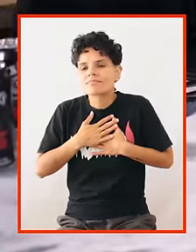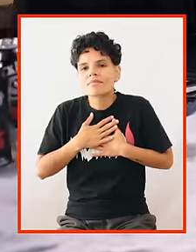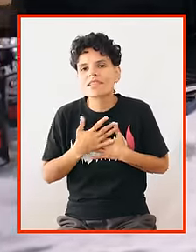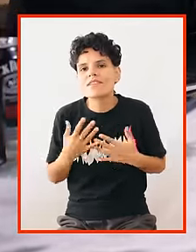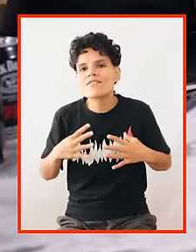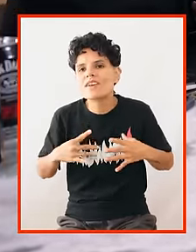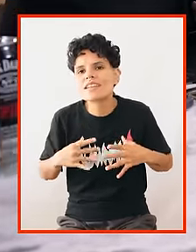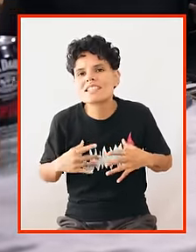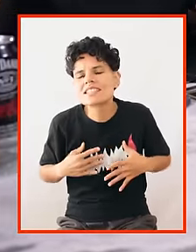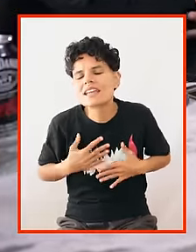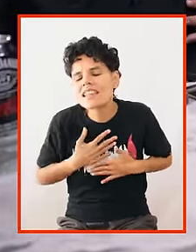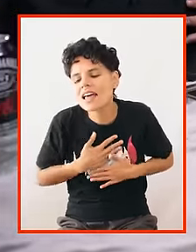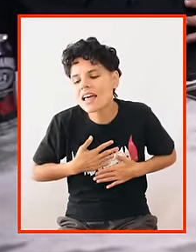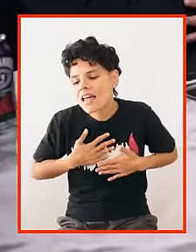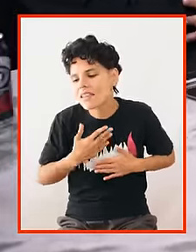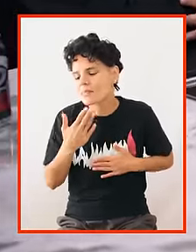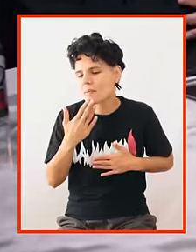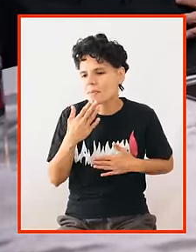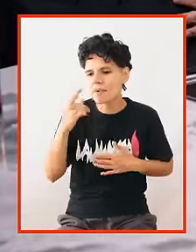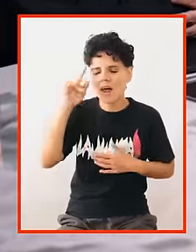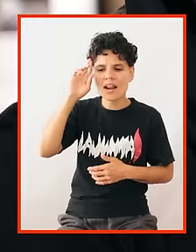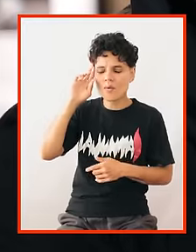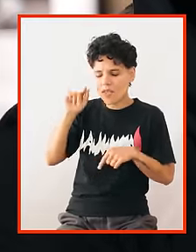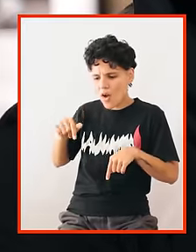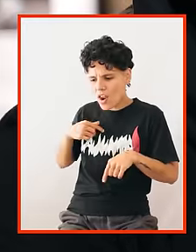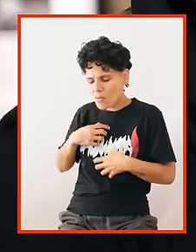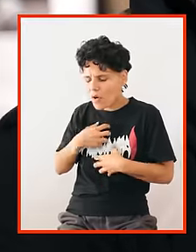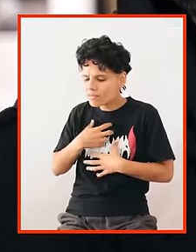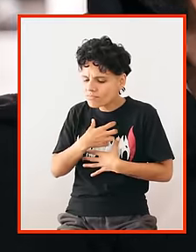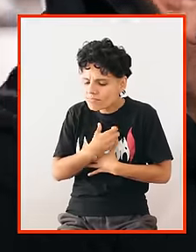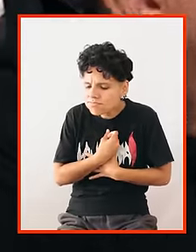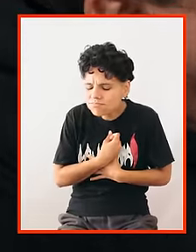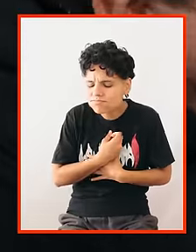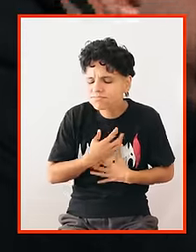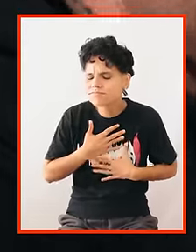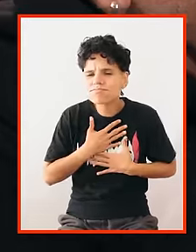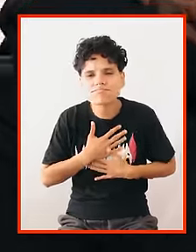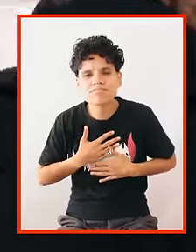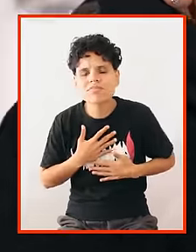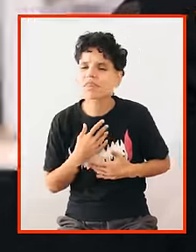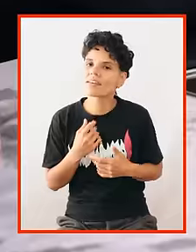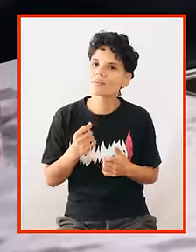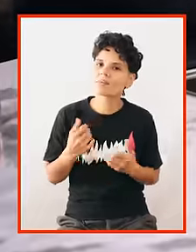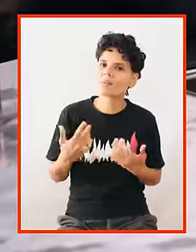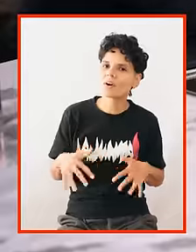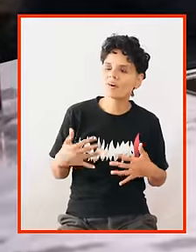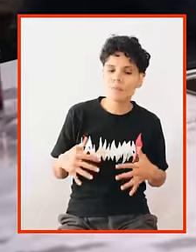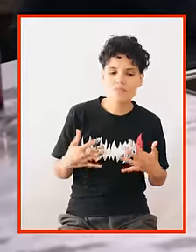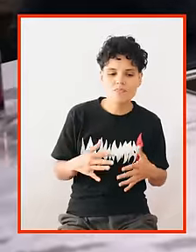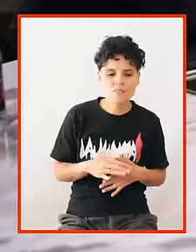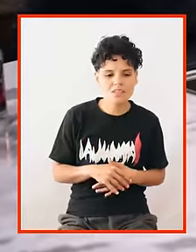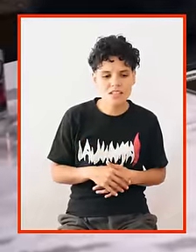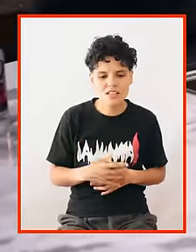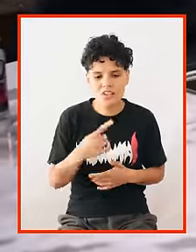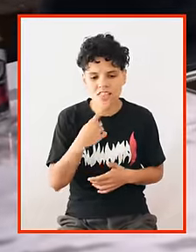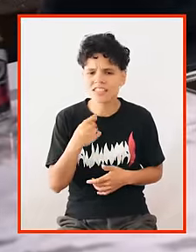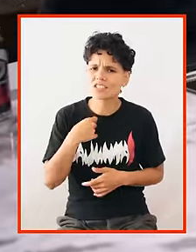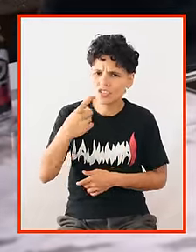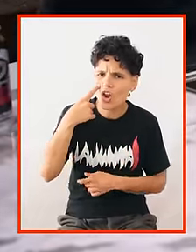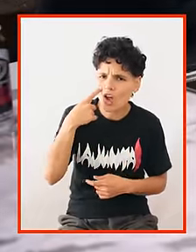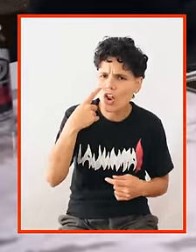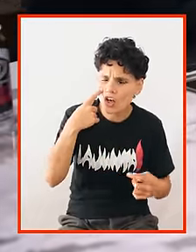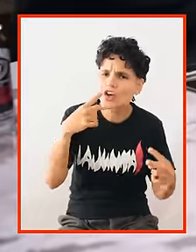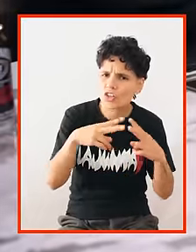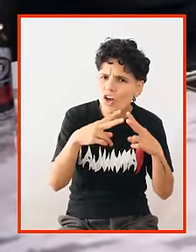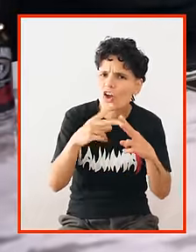mucha felicidad, pero de mucha nostalgia. Sí, sí, sí. Qué loco. Está buena, man. Y yo diciéndole, no, pero si yo los conozco, soy